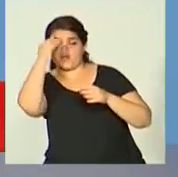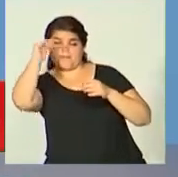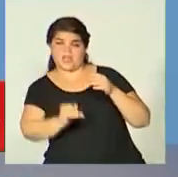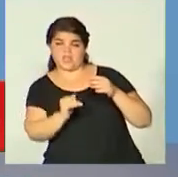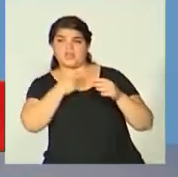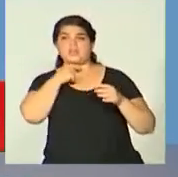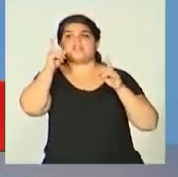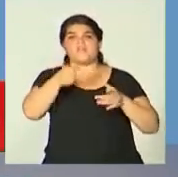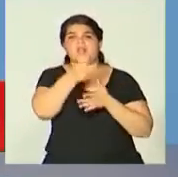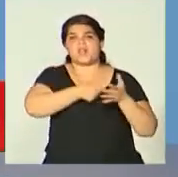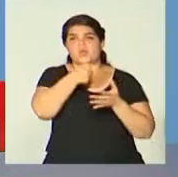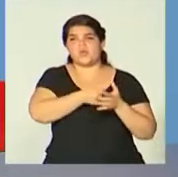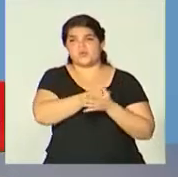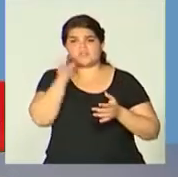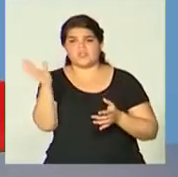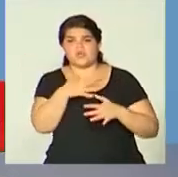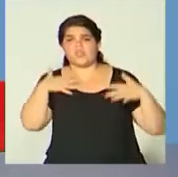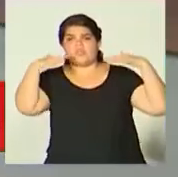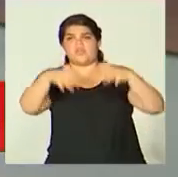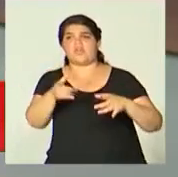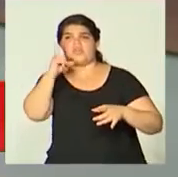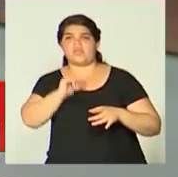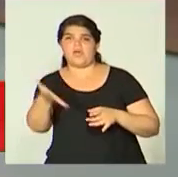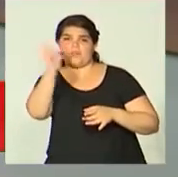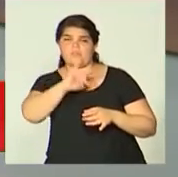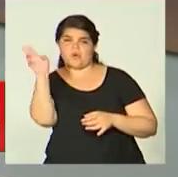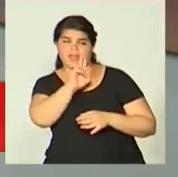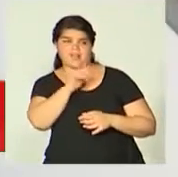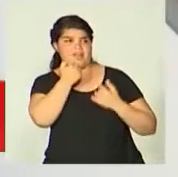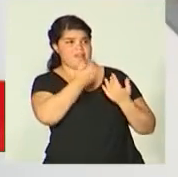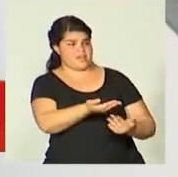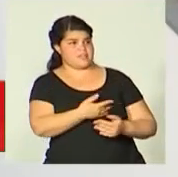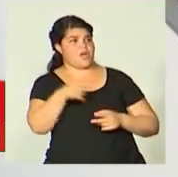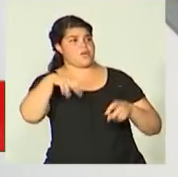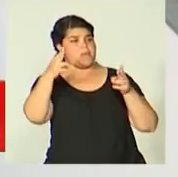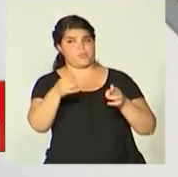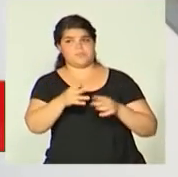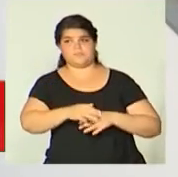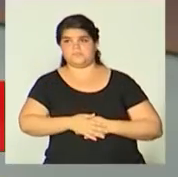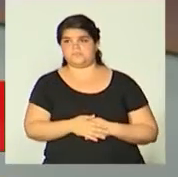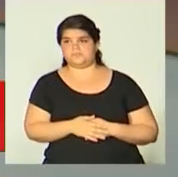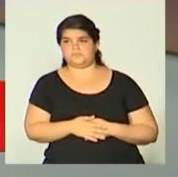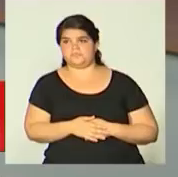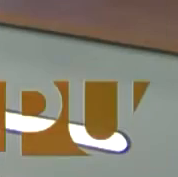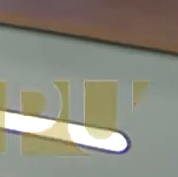y con la lucha y con la alegría de todos los días de todas las mujeres gracias a ustedes momento de pausa